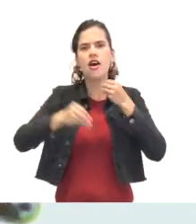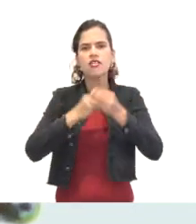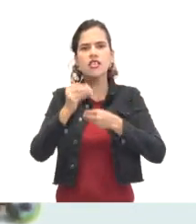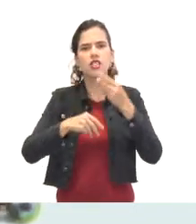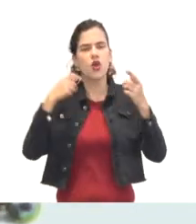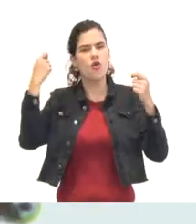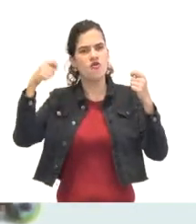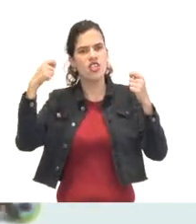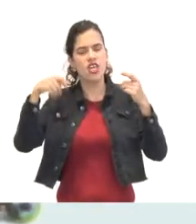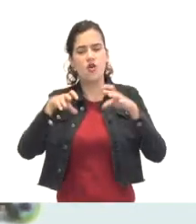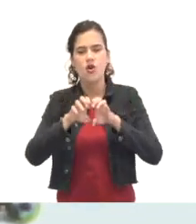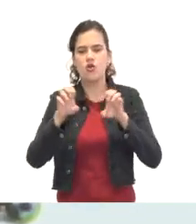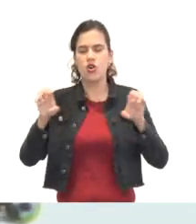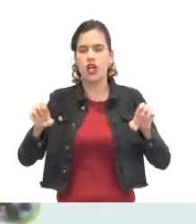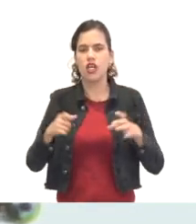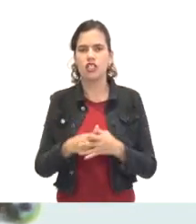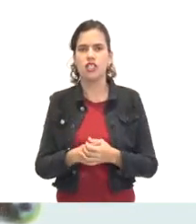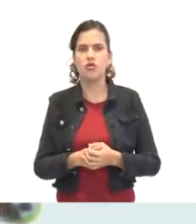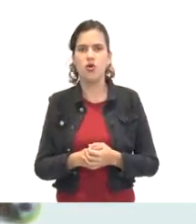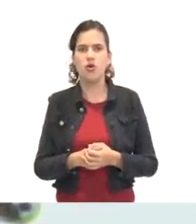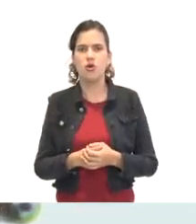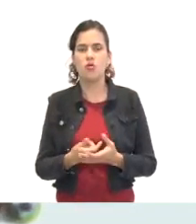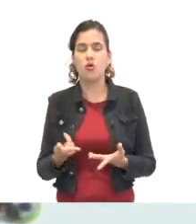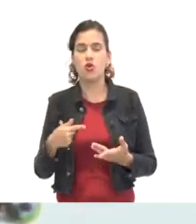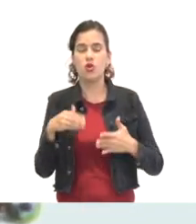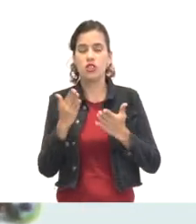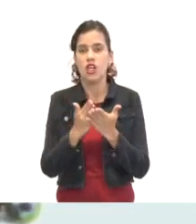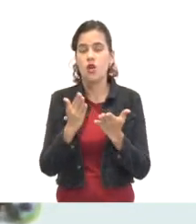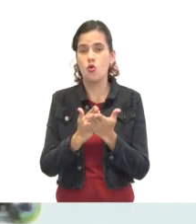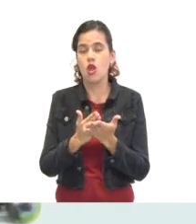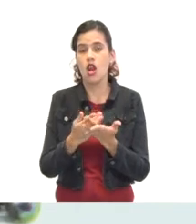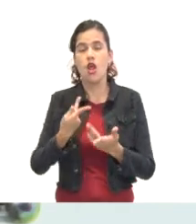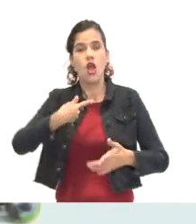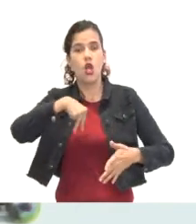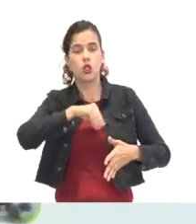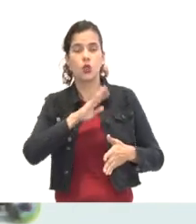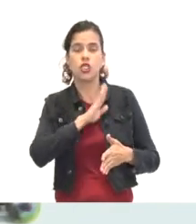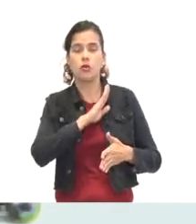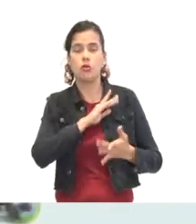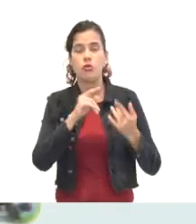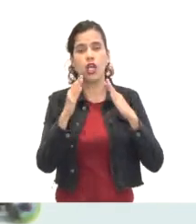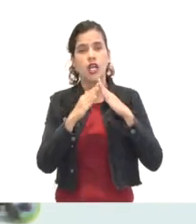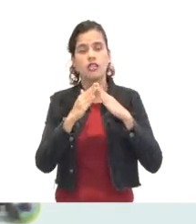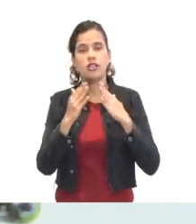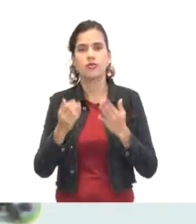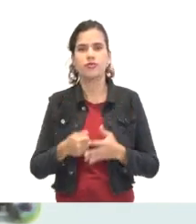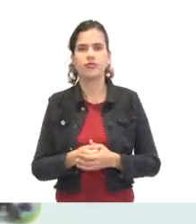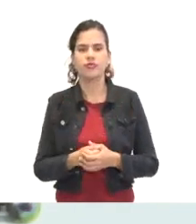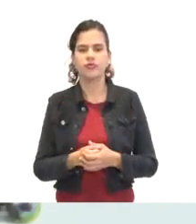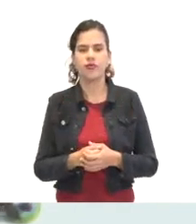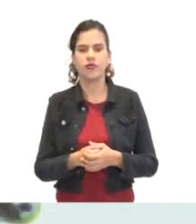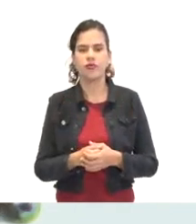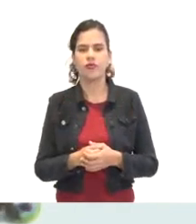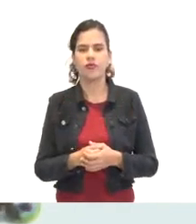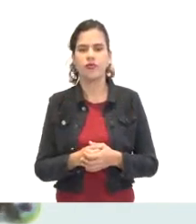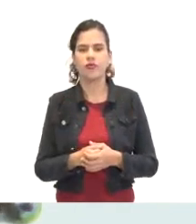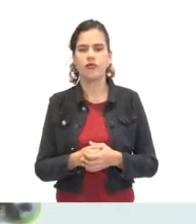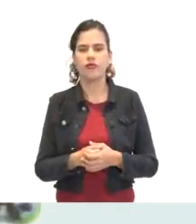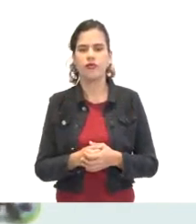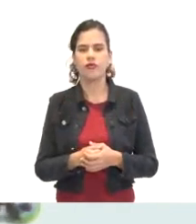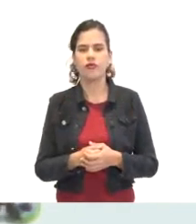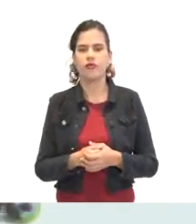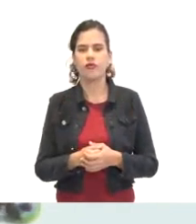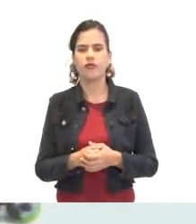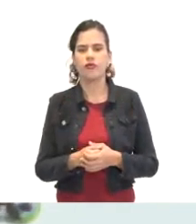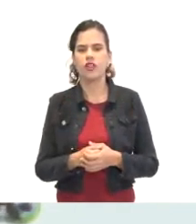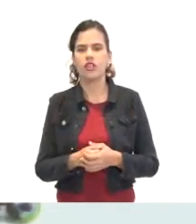videos educativos por medio de nuestra escuela o en nuestros hogares. Y